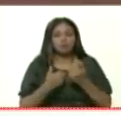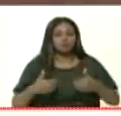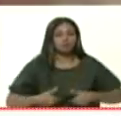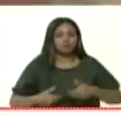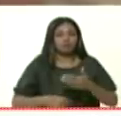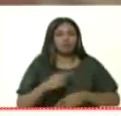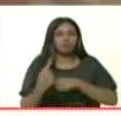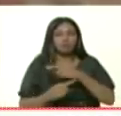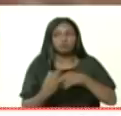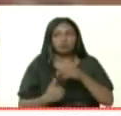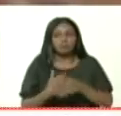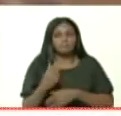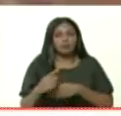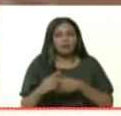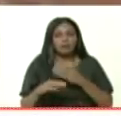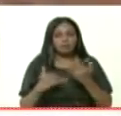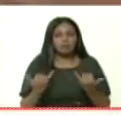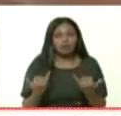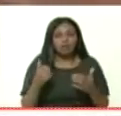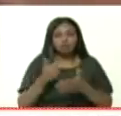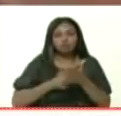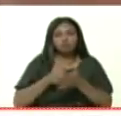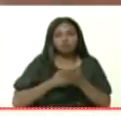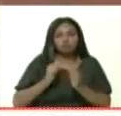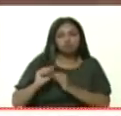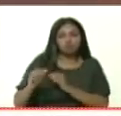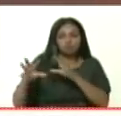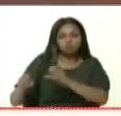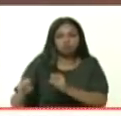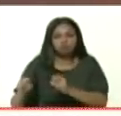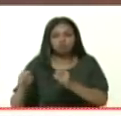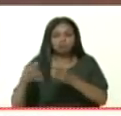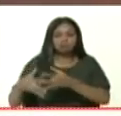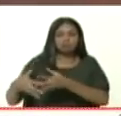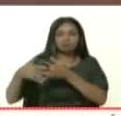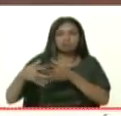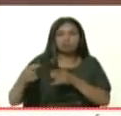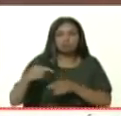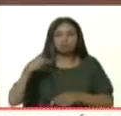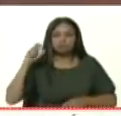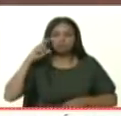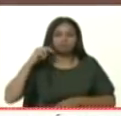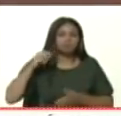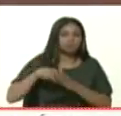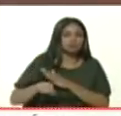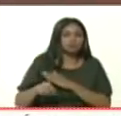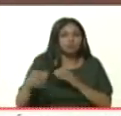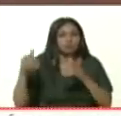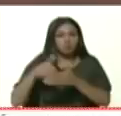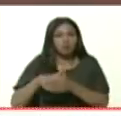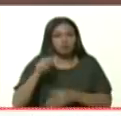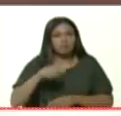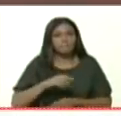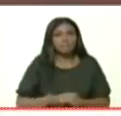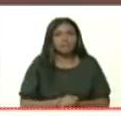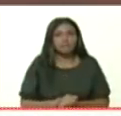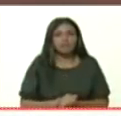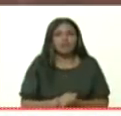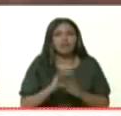de la revolución bolivariana y su lucha contra el capitalismo, imperialismo, racismo y colonialismo.